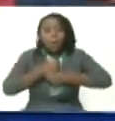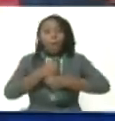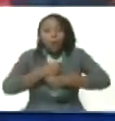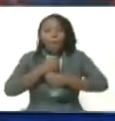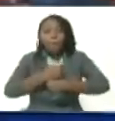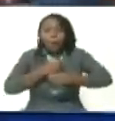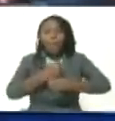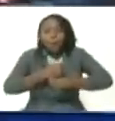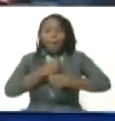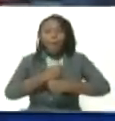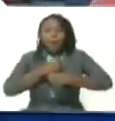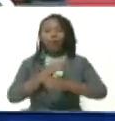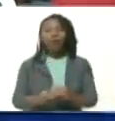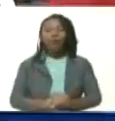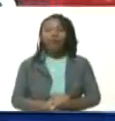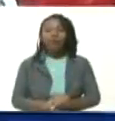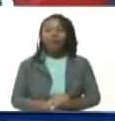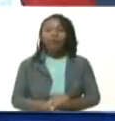cabalgando.